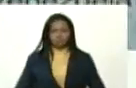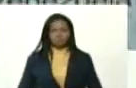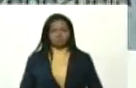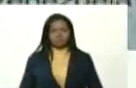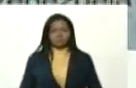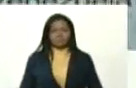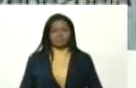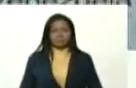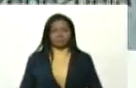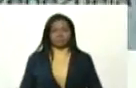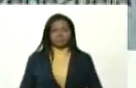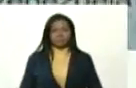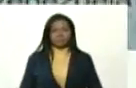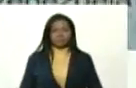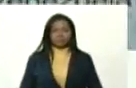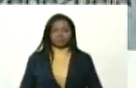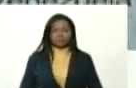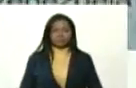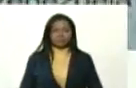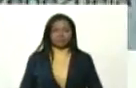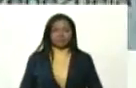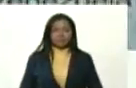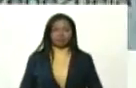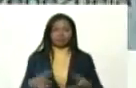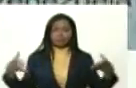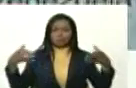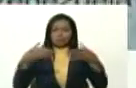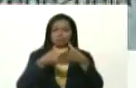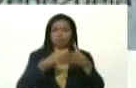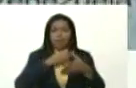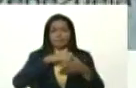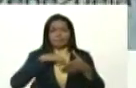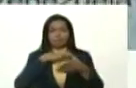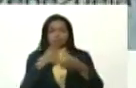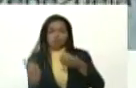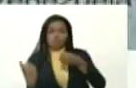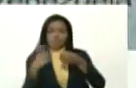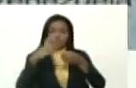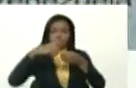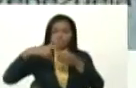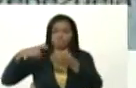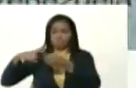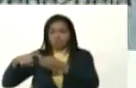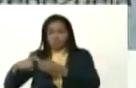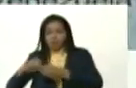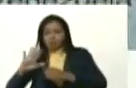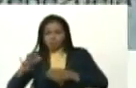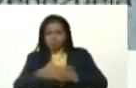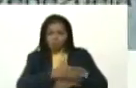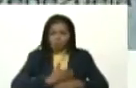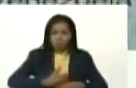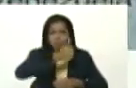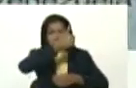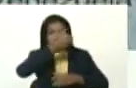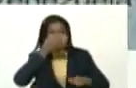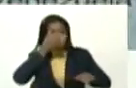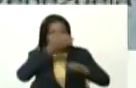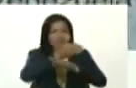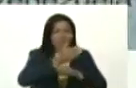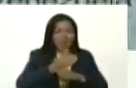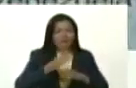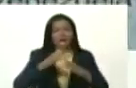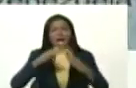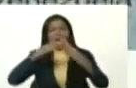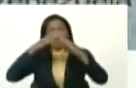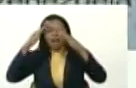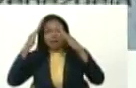Es el sistema de misiones y grandes misiones, que une todas las misiones. ¿Para llevarlas a dónde? Al barrio, al hogar, a